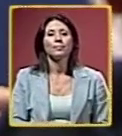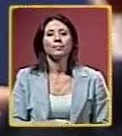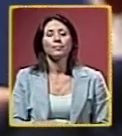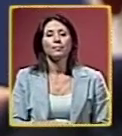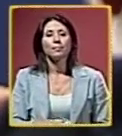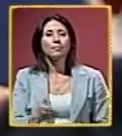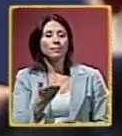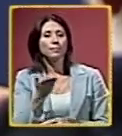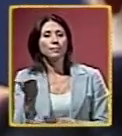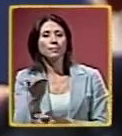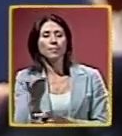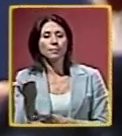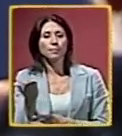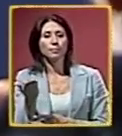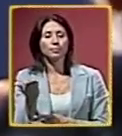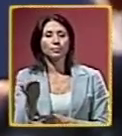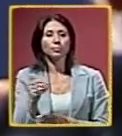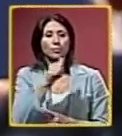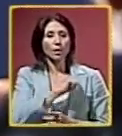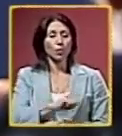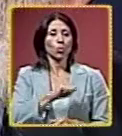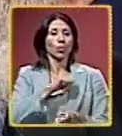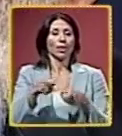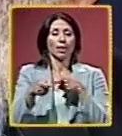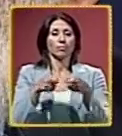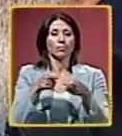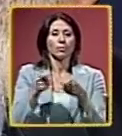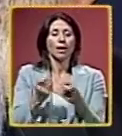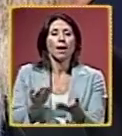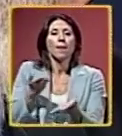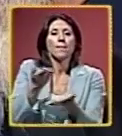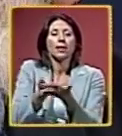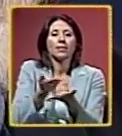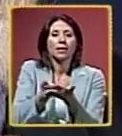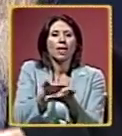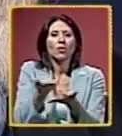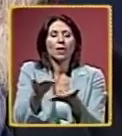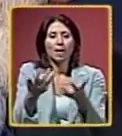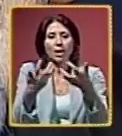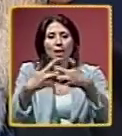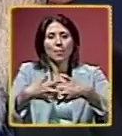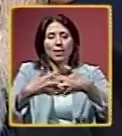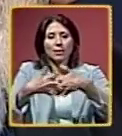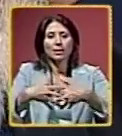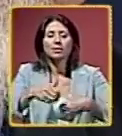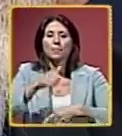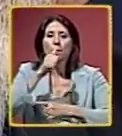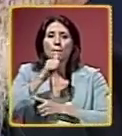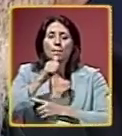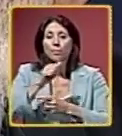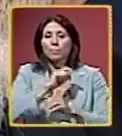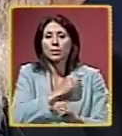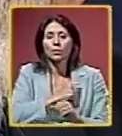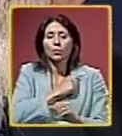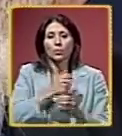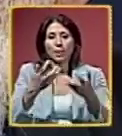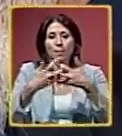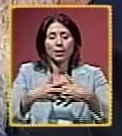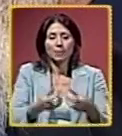es que la autoridad ha planteado que las empresas públicas deben financiar la